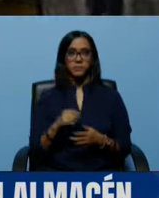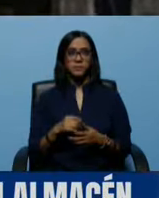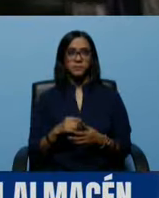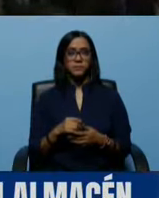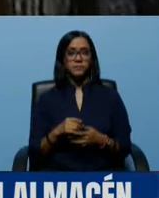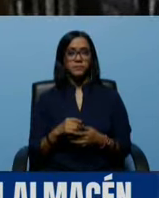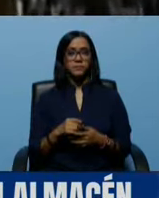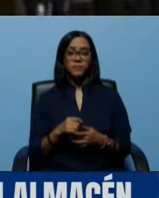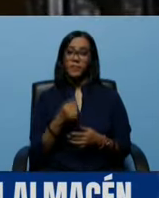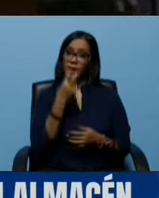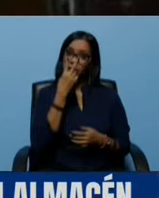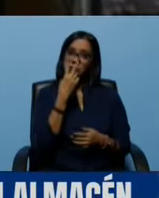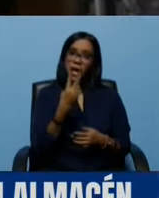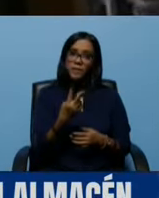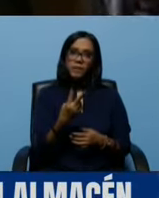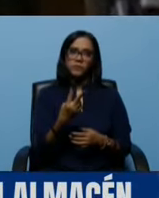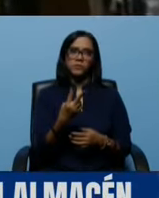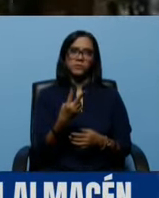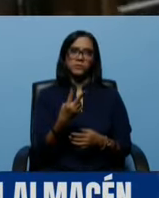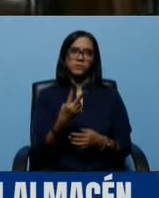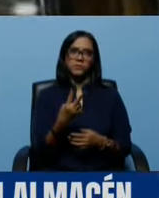se ha visto,